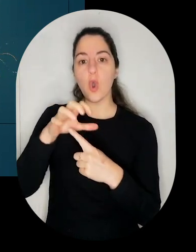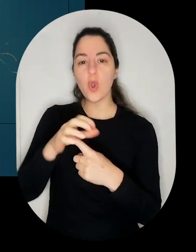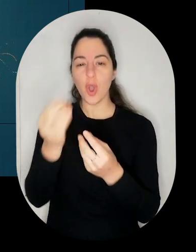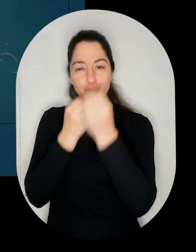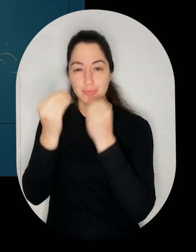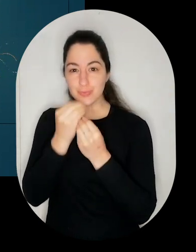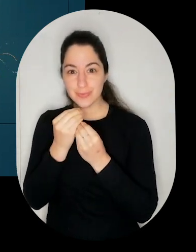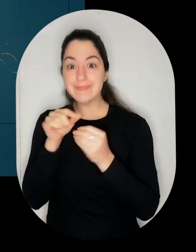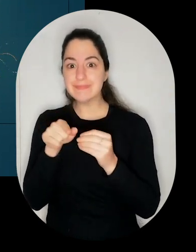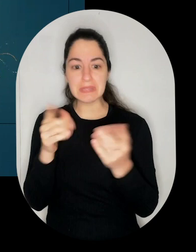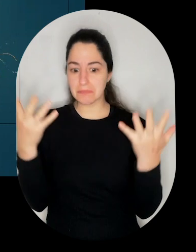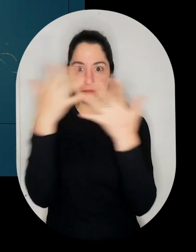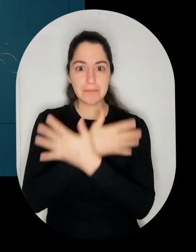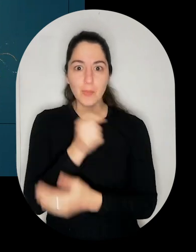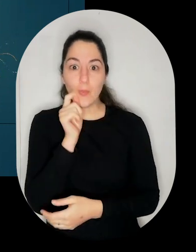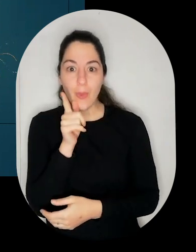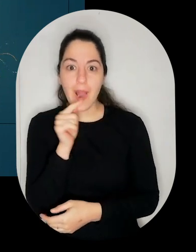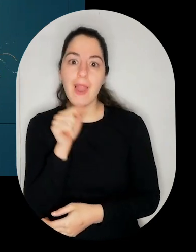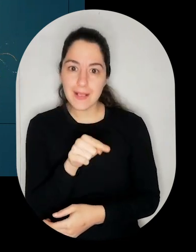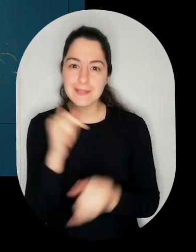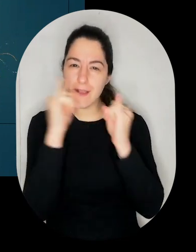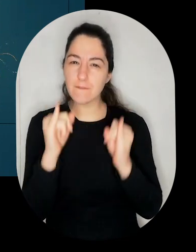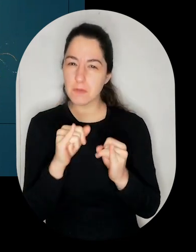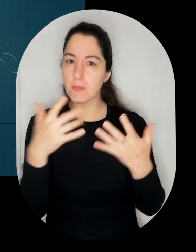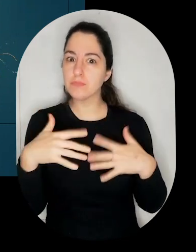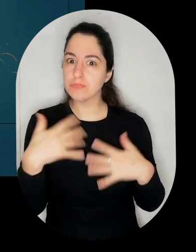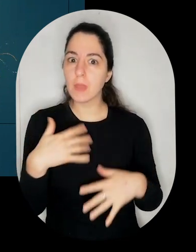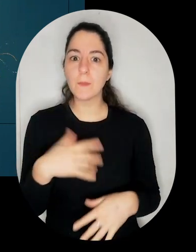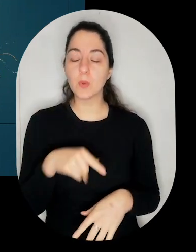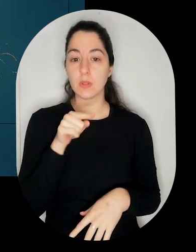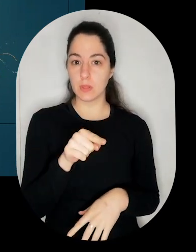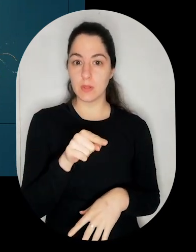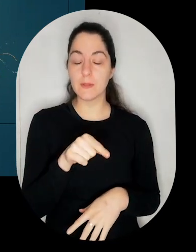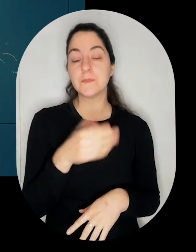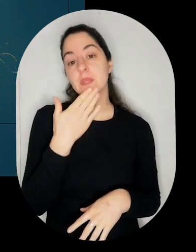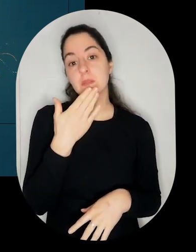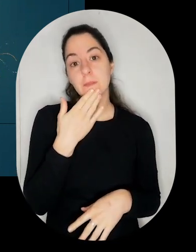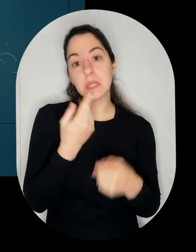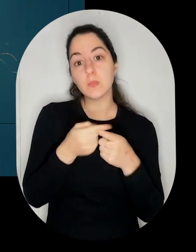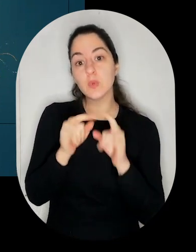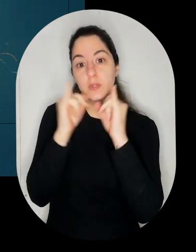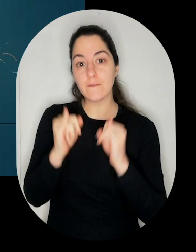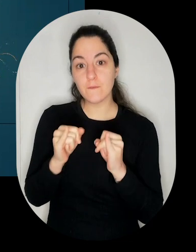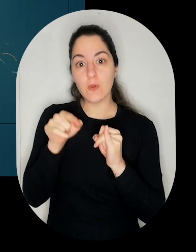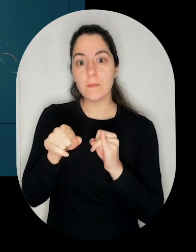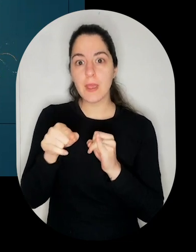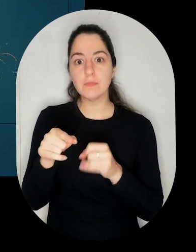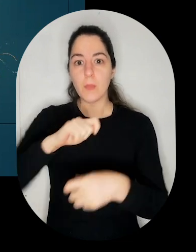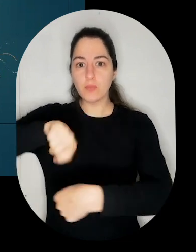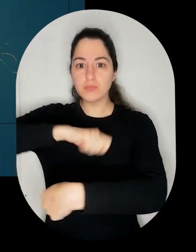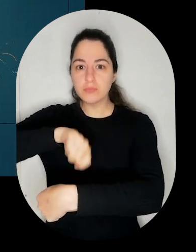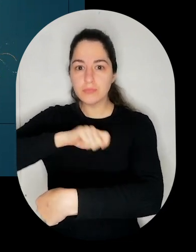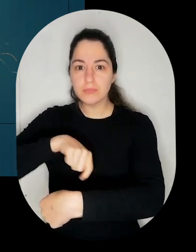especies comestibles, que es muy frecuente, de hecho es una de las causas de intoxicaciones severas más importantes, ¿ya? Y por otro lado tenemos la